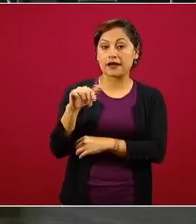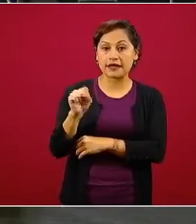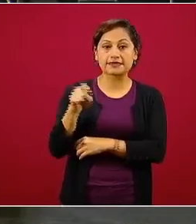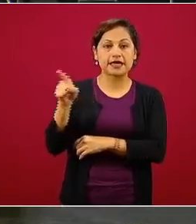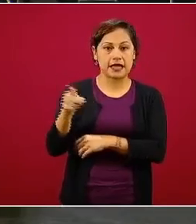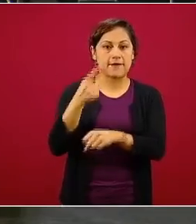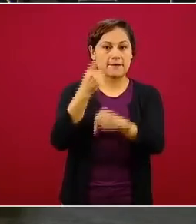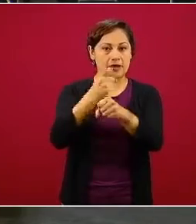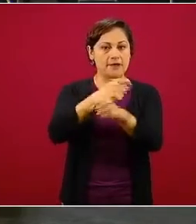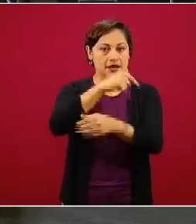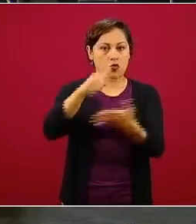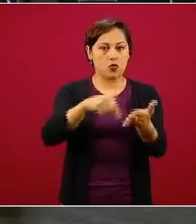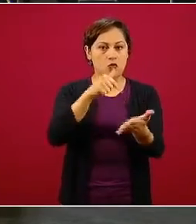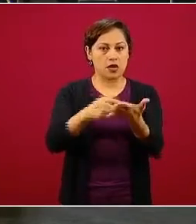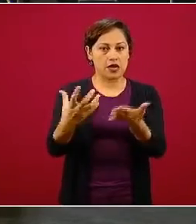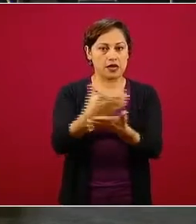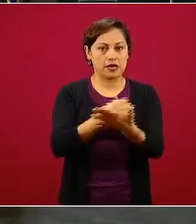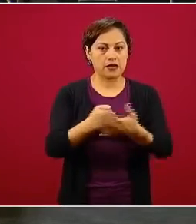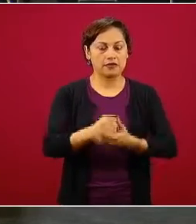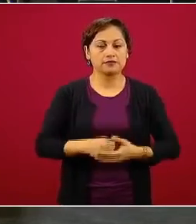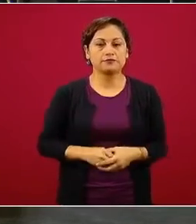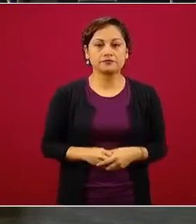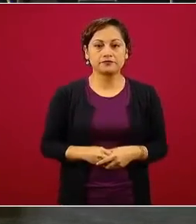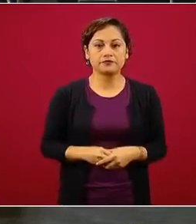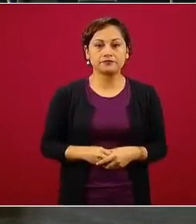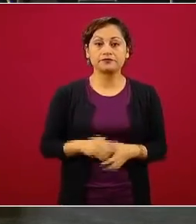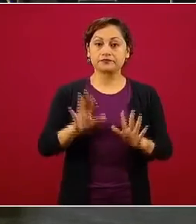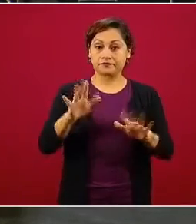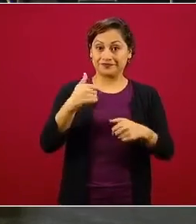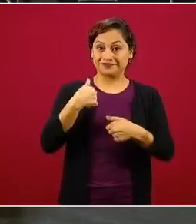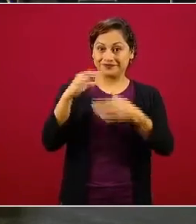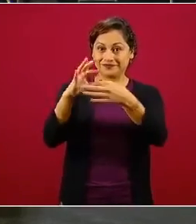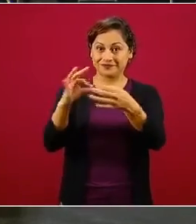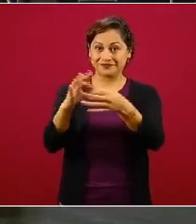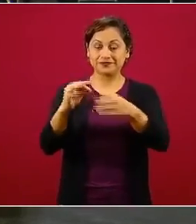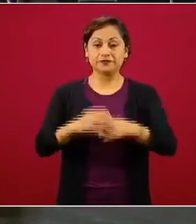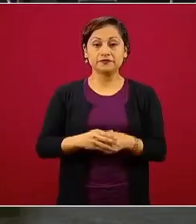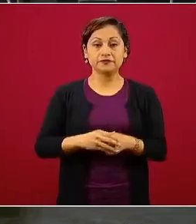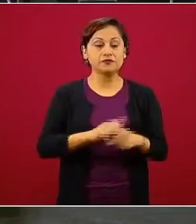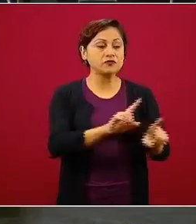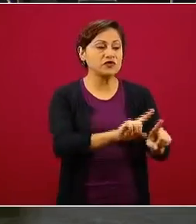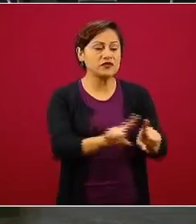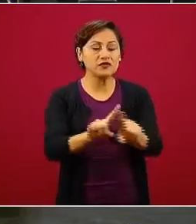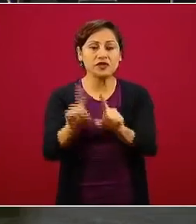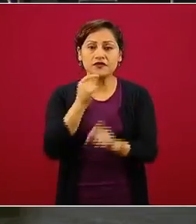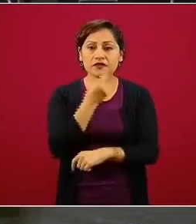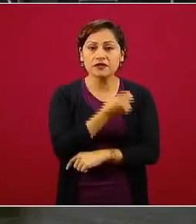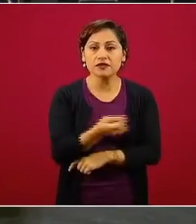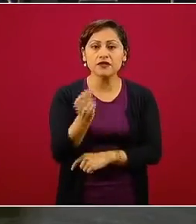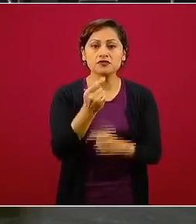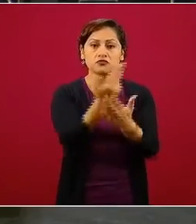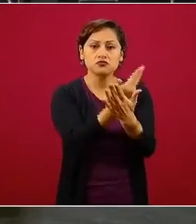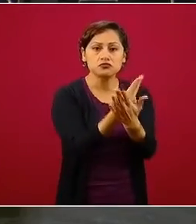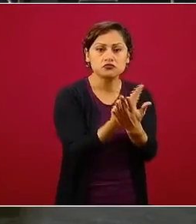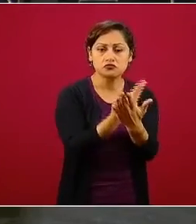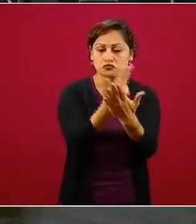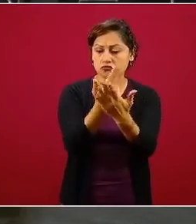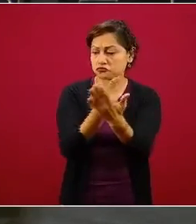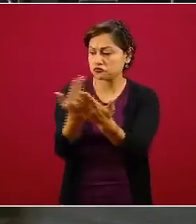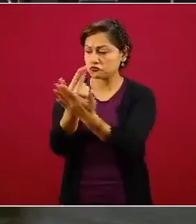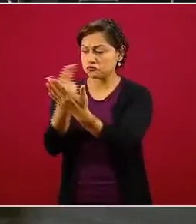lugar, todos los niños, señor presidente, hicieron dibujos muy interesantes